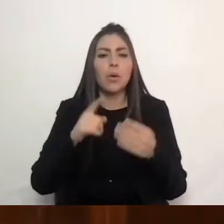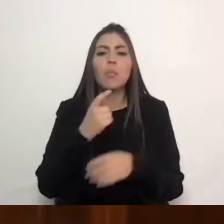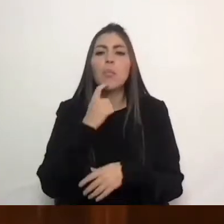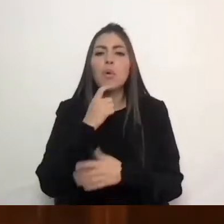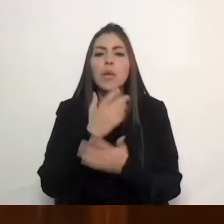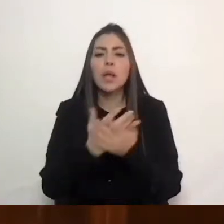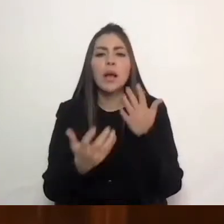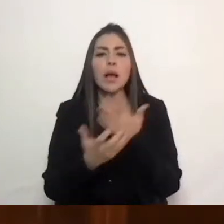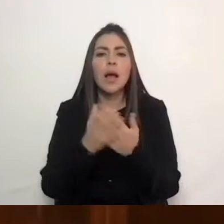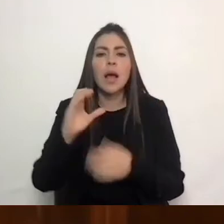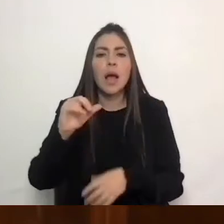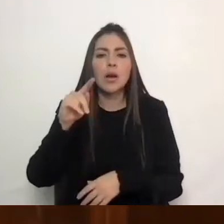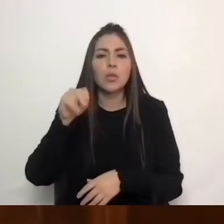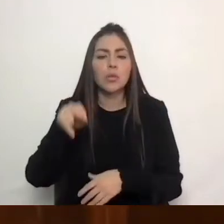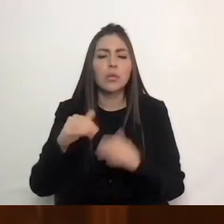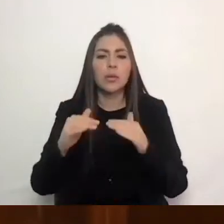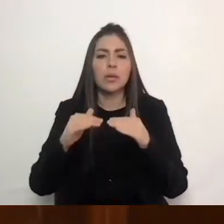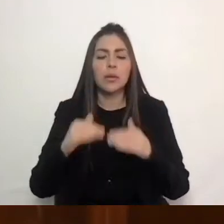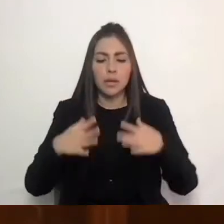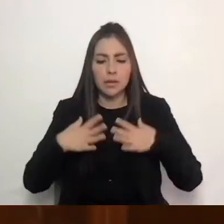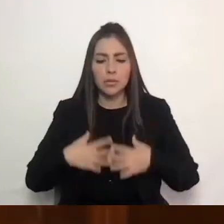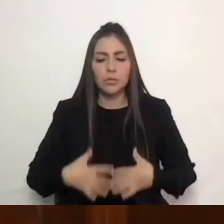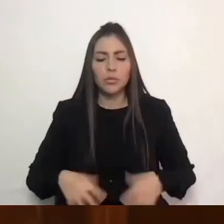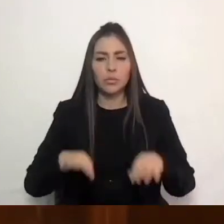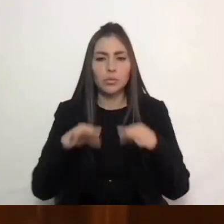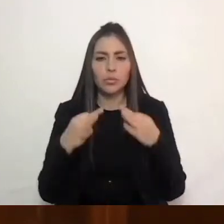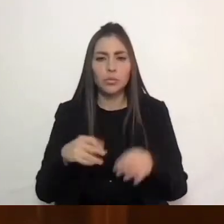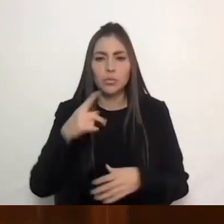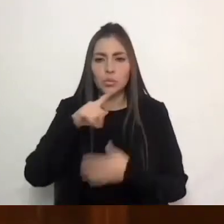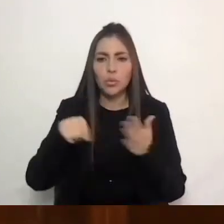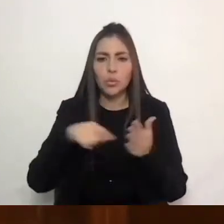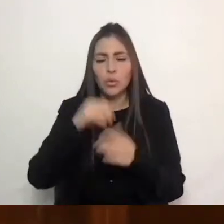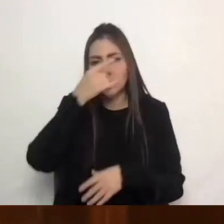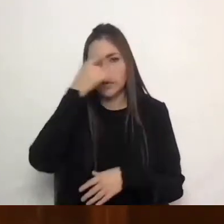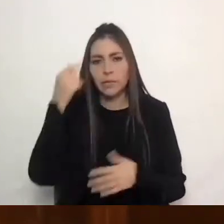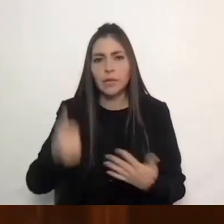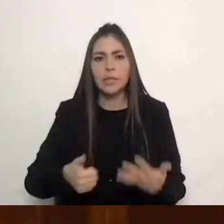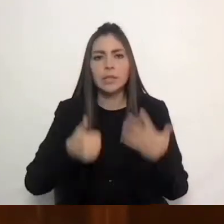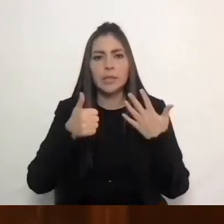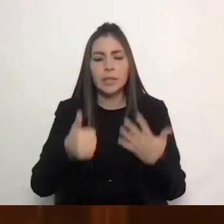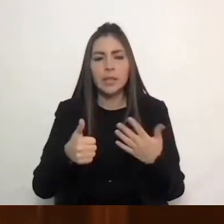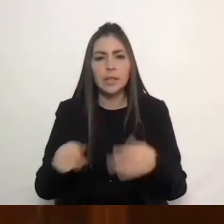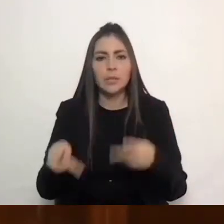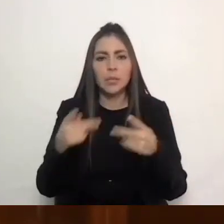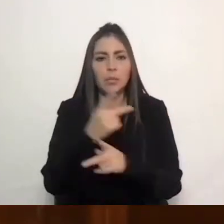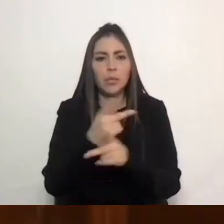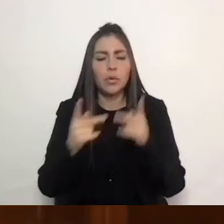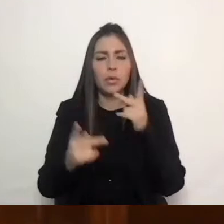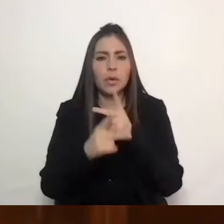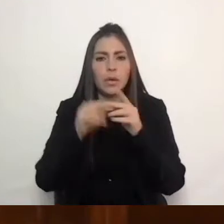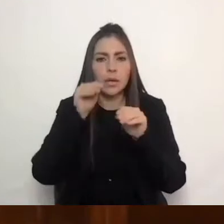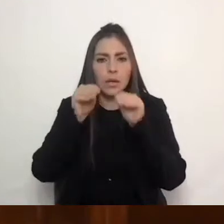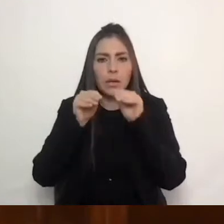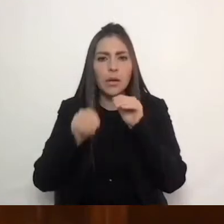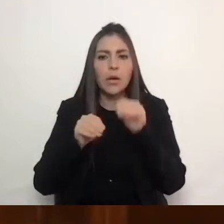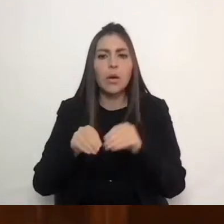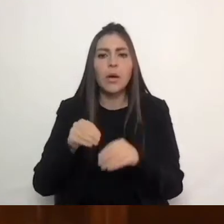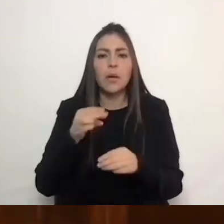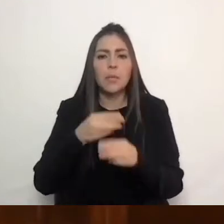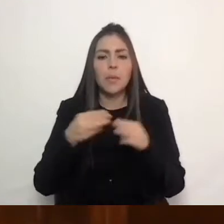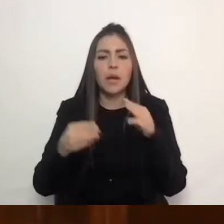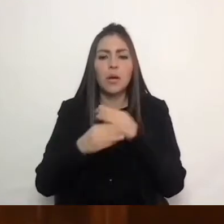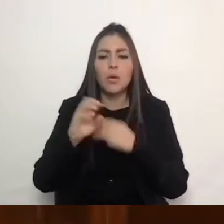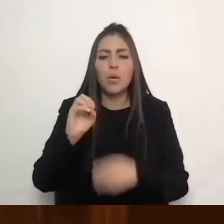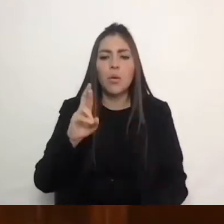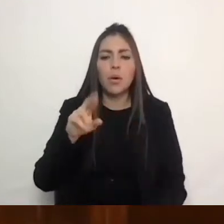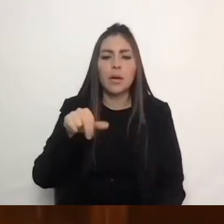5, trajes típicos regionales y disfraces, 6, productos y arreglos de ornato de tipo